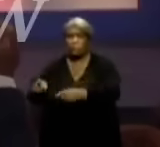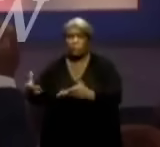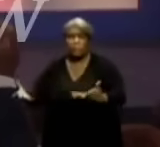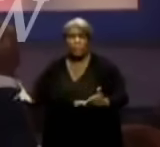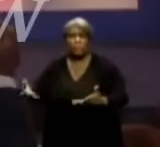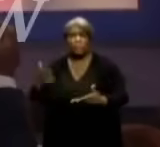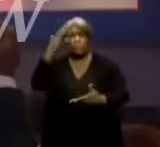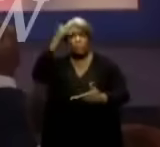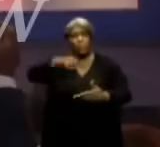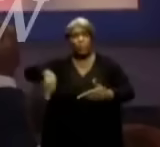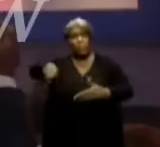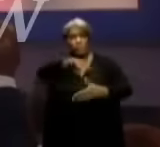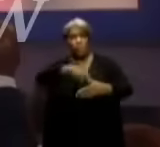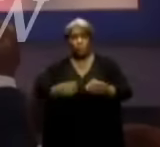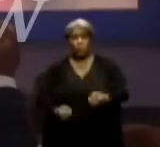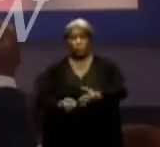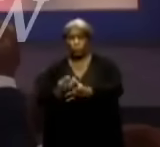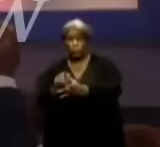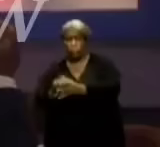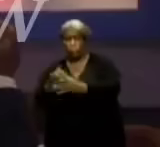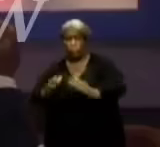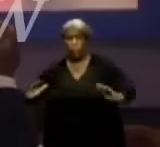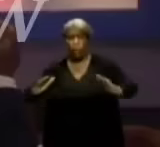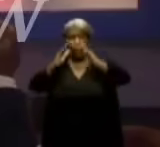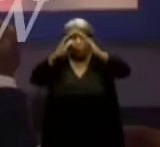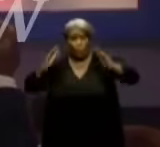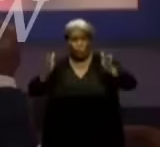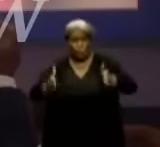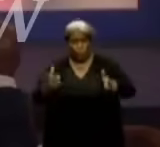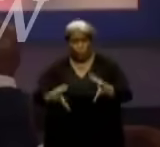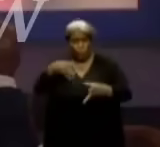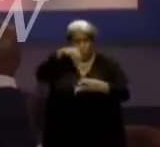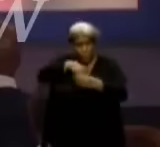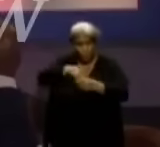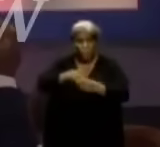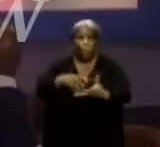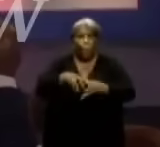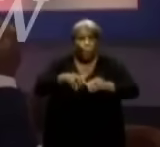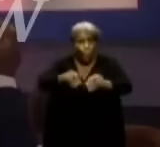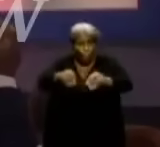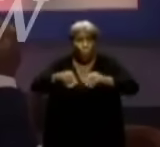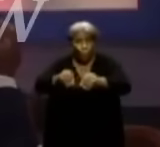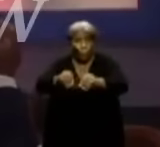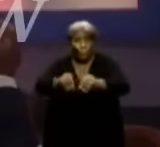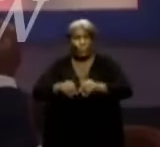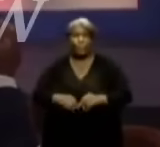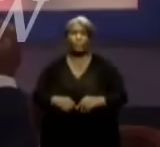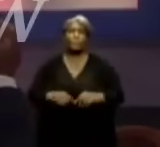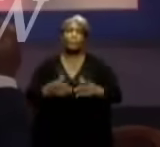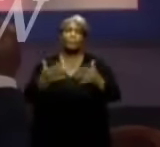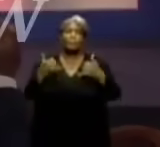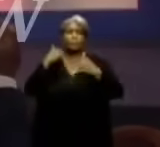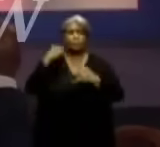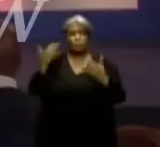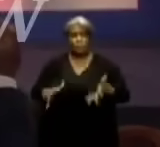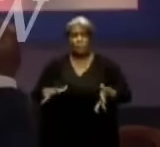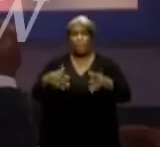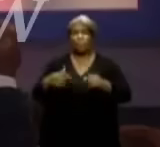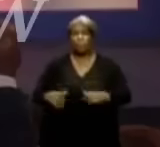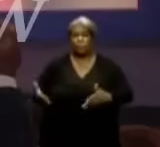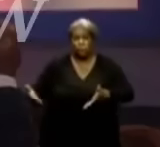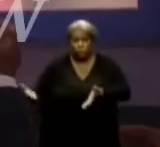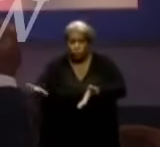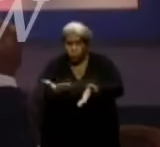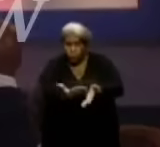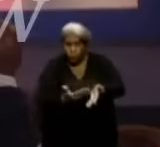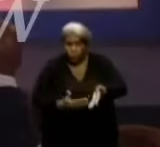términos también de la producción de arroz, que aunque ya estamos en cosecha, sí, nosotros calculamos entre 10 y 15 mil tareas de